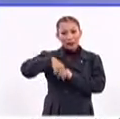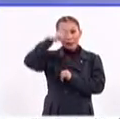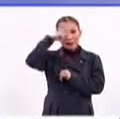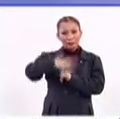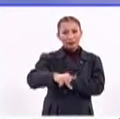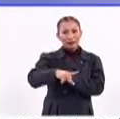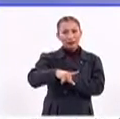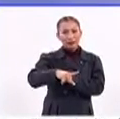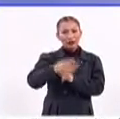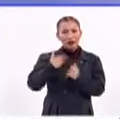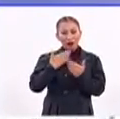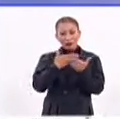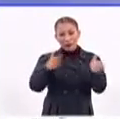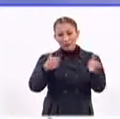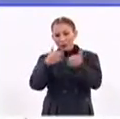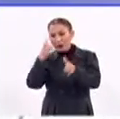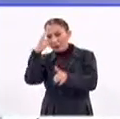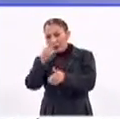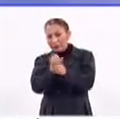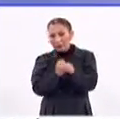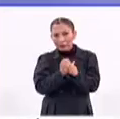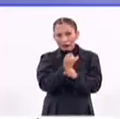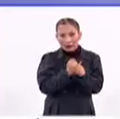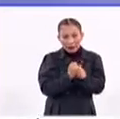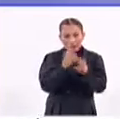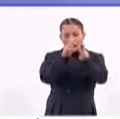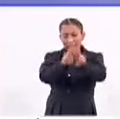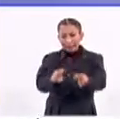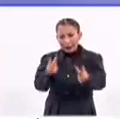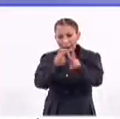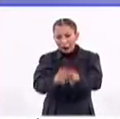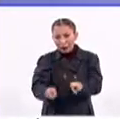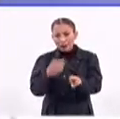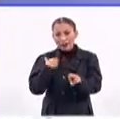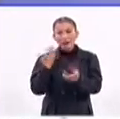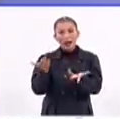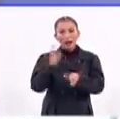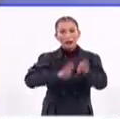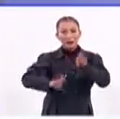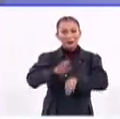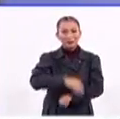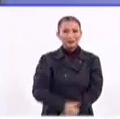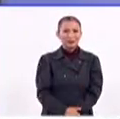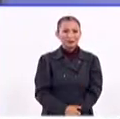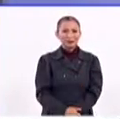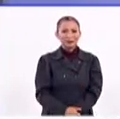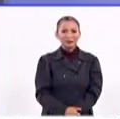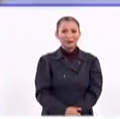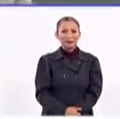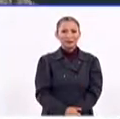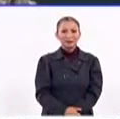nuestro país abren espacios para investigaciones, análisis y estudio de la biología.